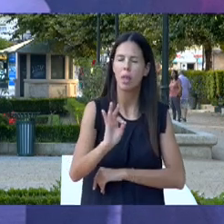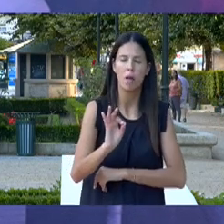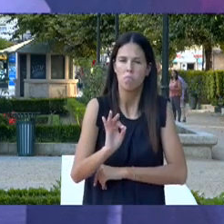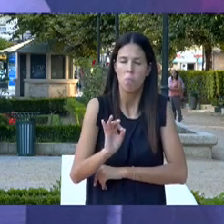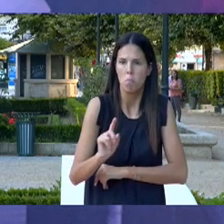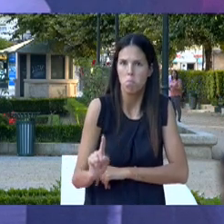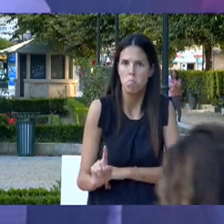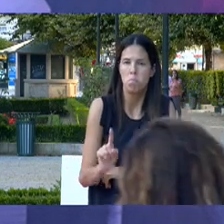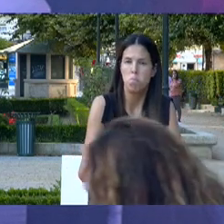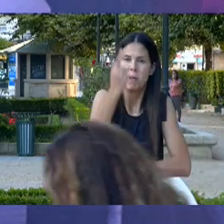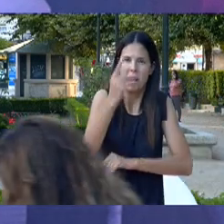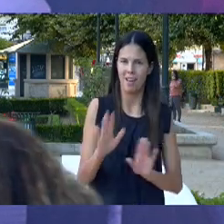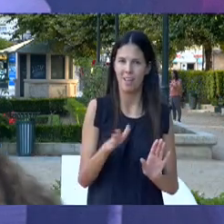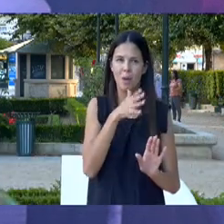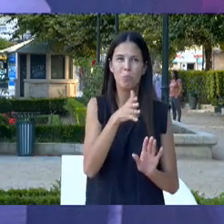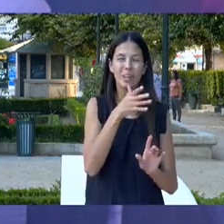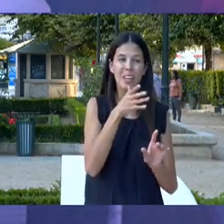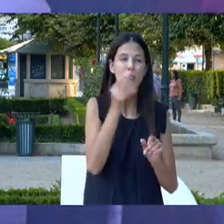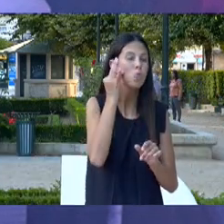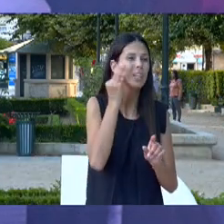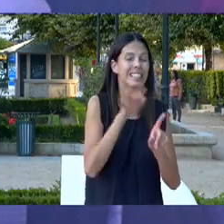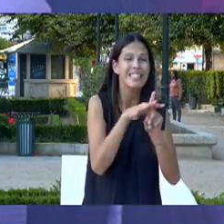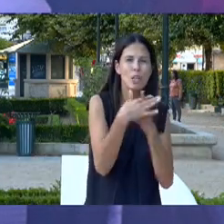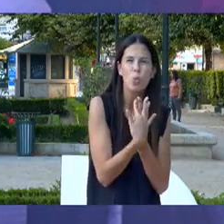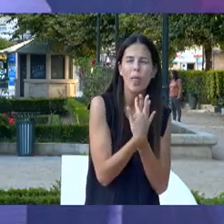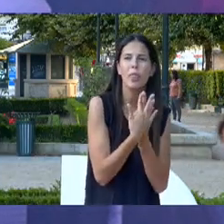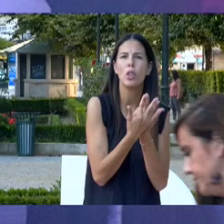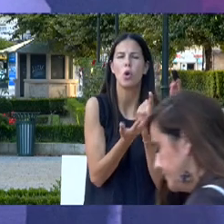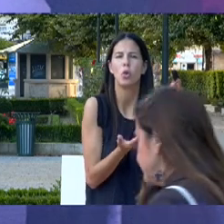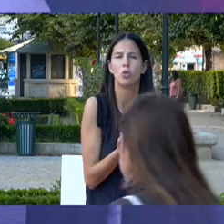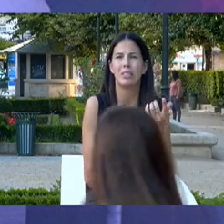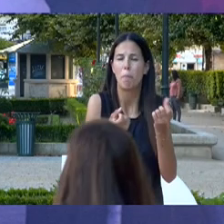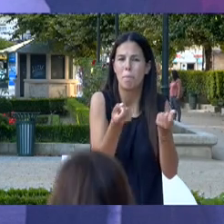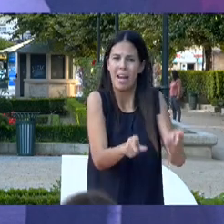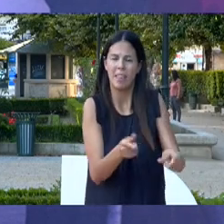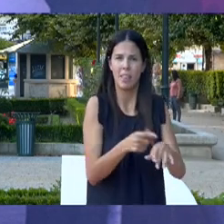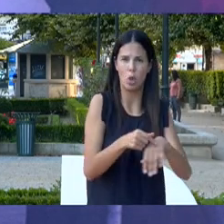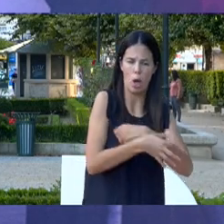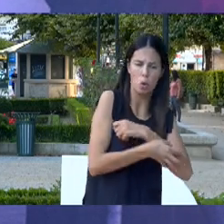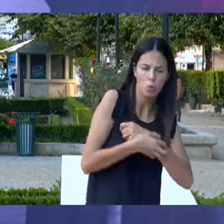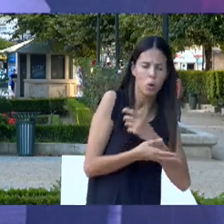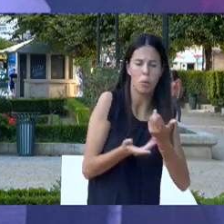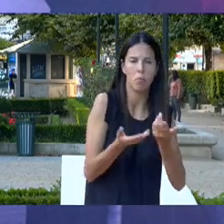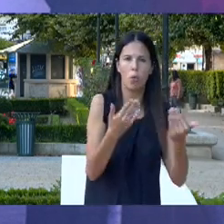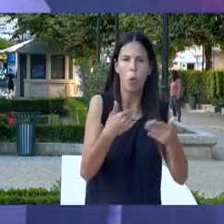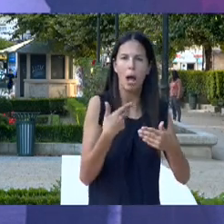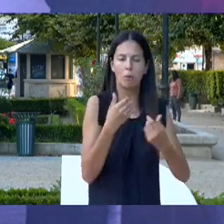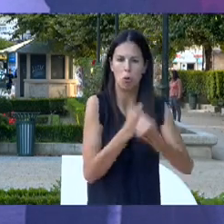porque outras mulleres nunhas circunstancias similares económicamente, culturalmente, pois decidiron